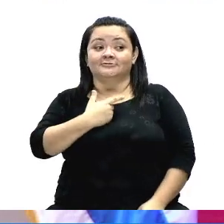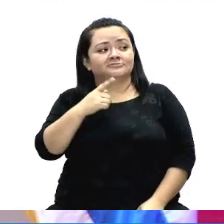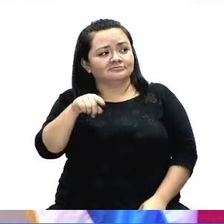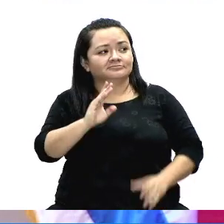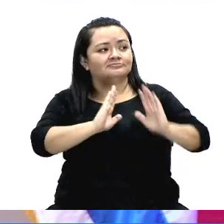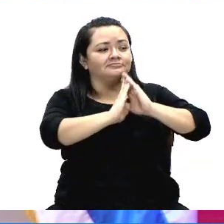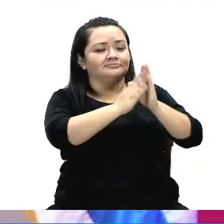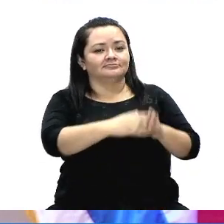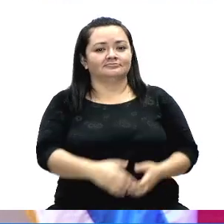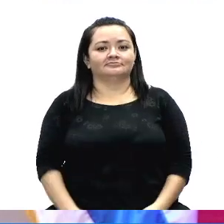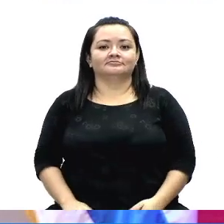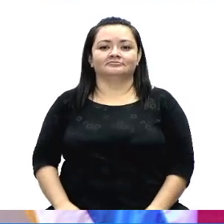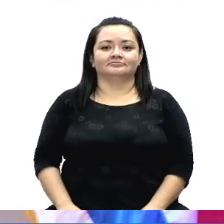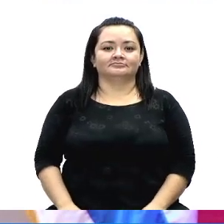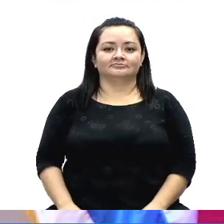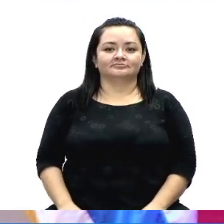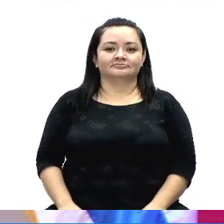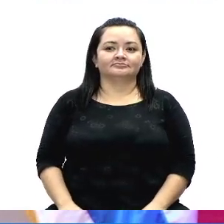alguien